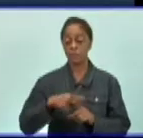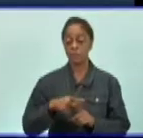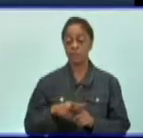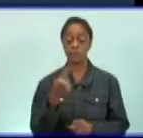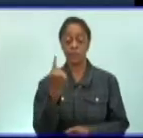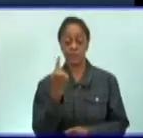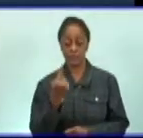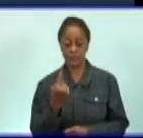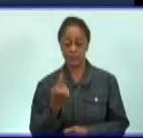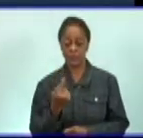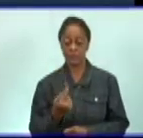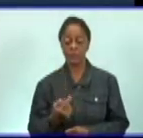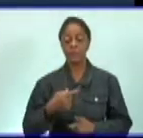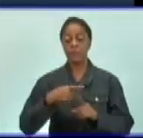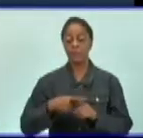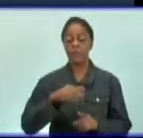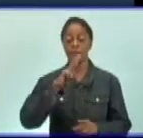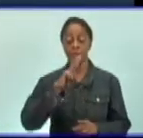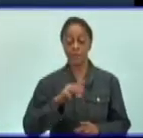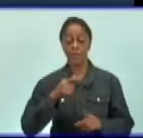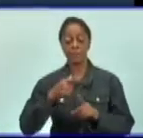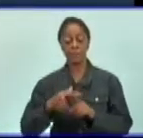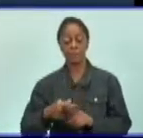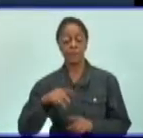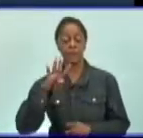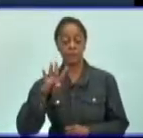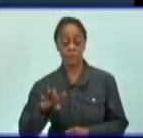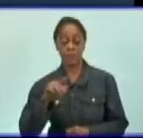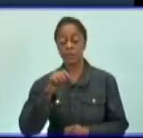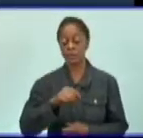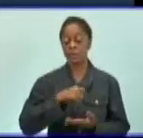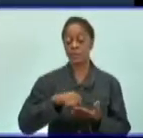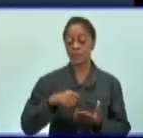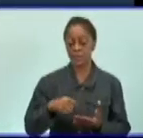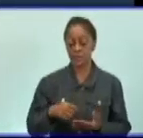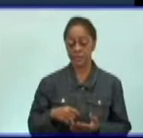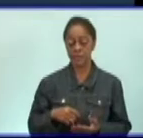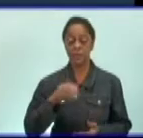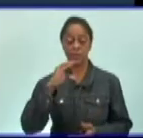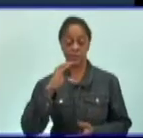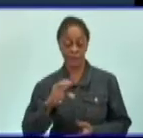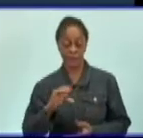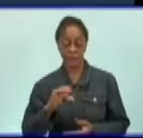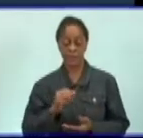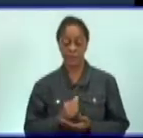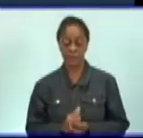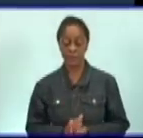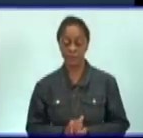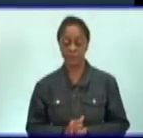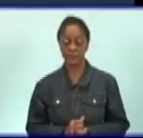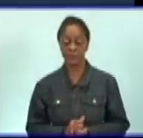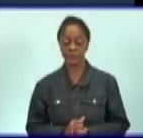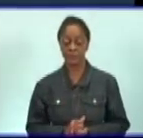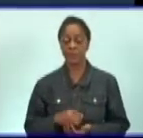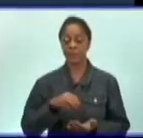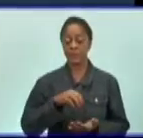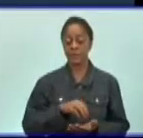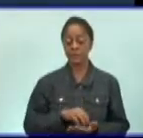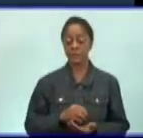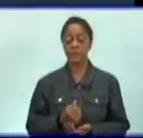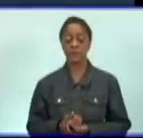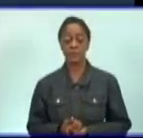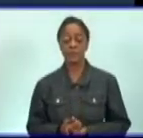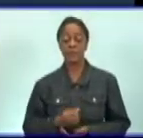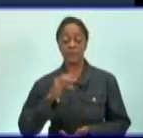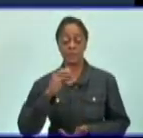1 más 3 más 4 y entonces escribimos en la centena, en el lugar de la centena,